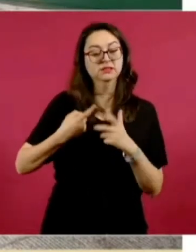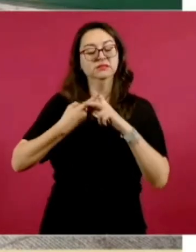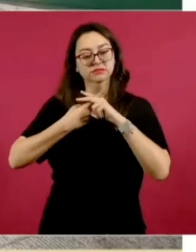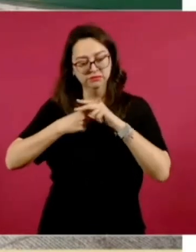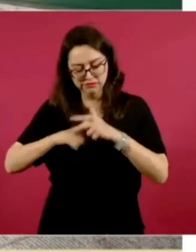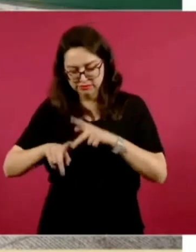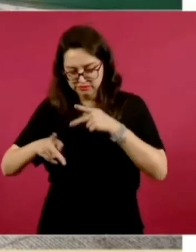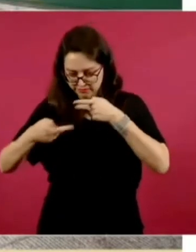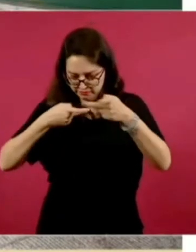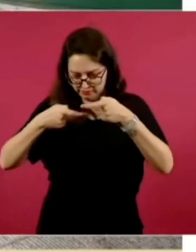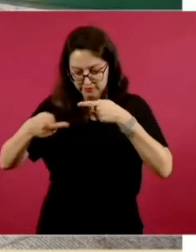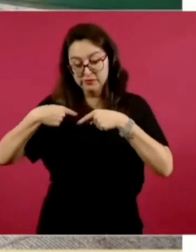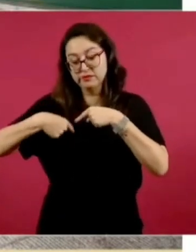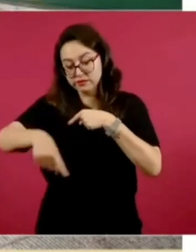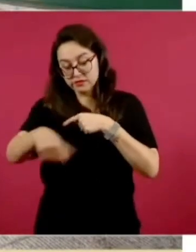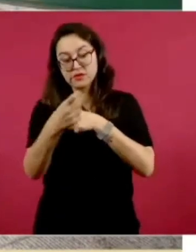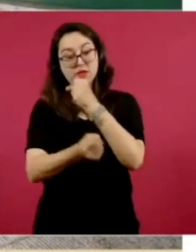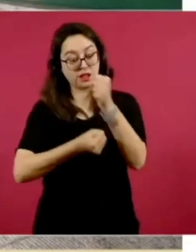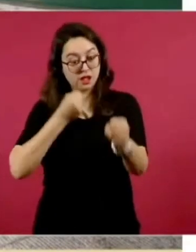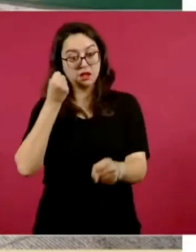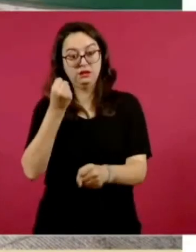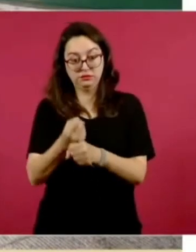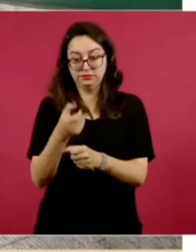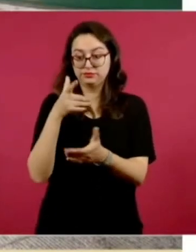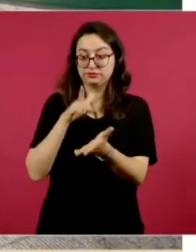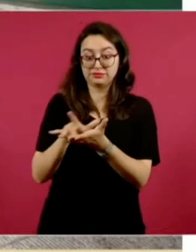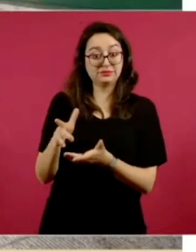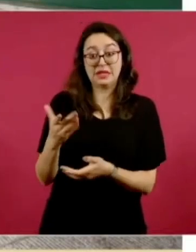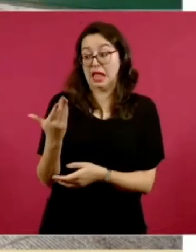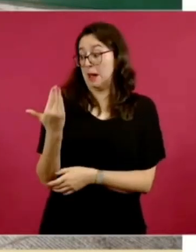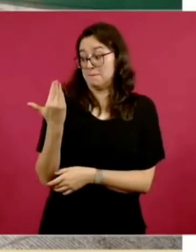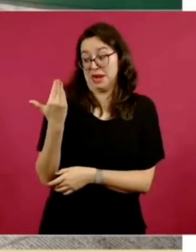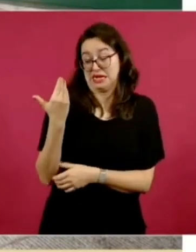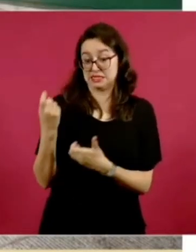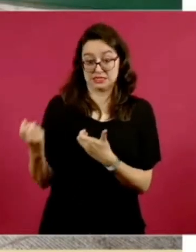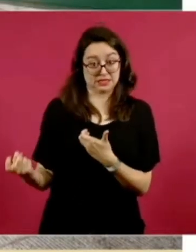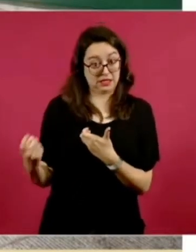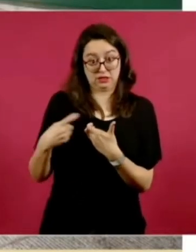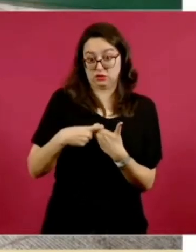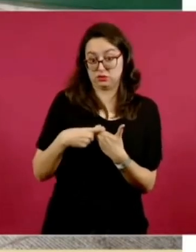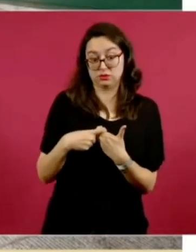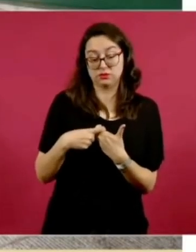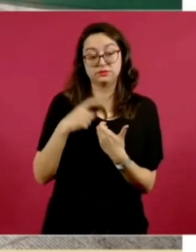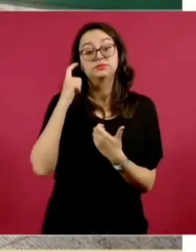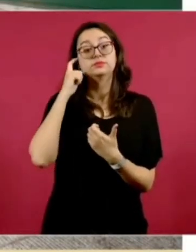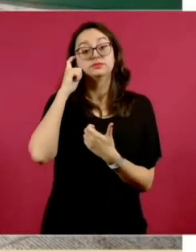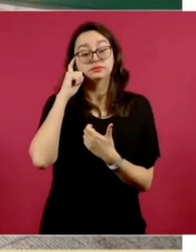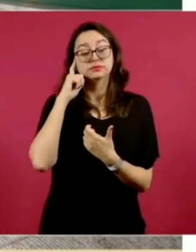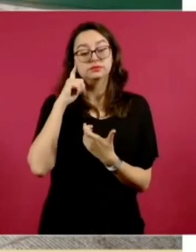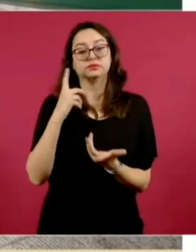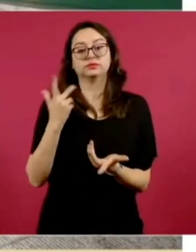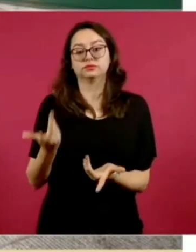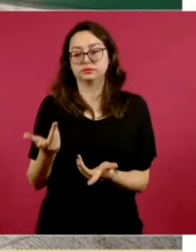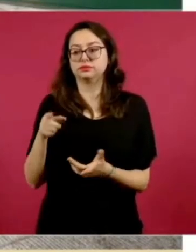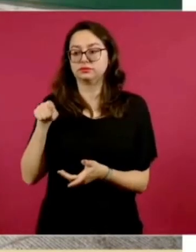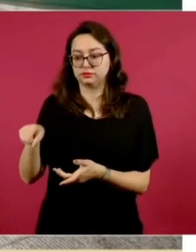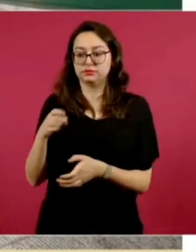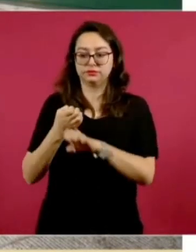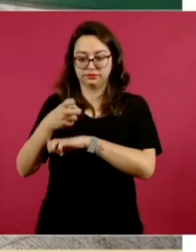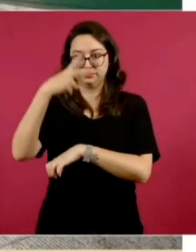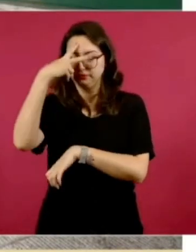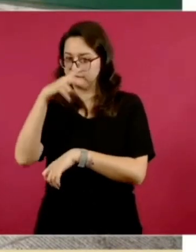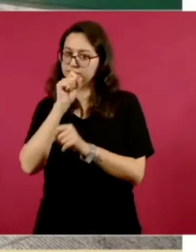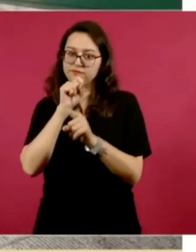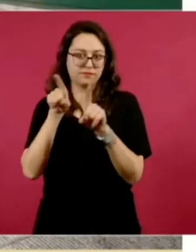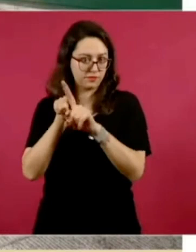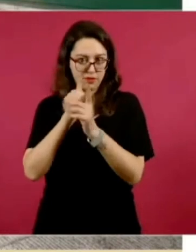de fortalecimiento de este año. El Estado de México entró a finales del último año, pero justo lo que ocurrió en los otros 22 estados está empezando a ocurrir en el